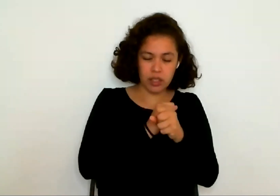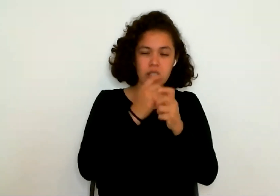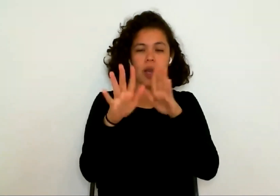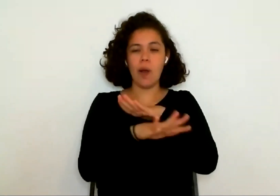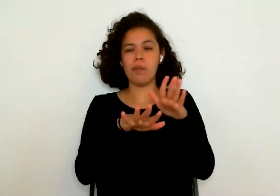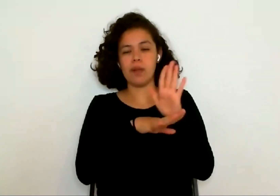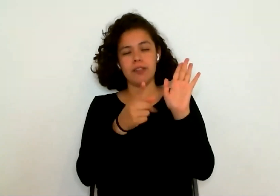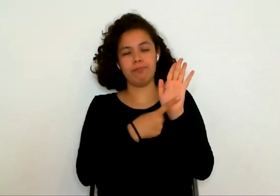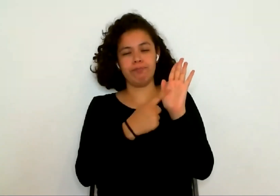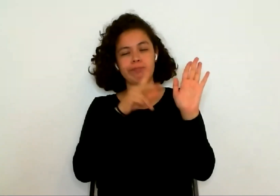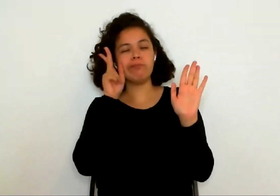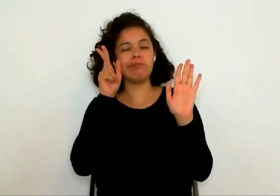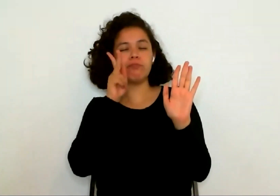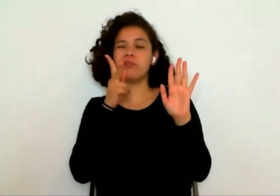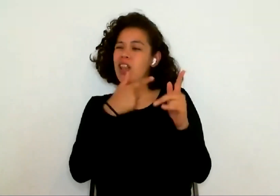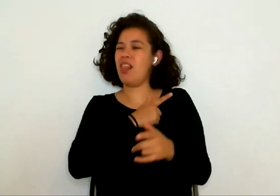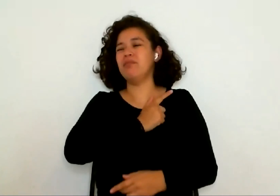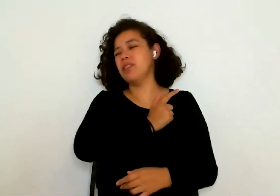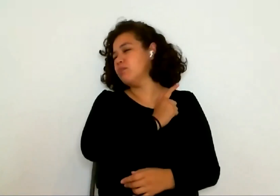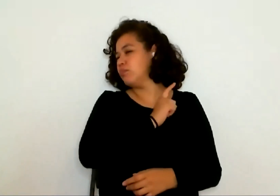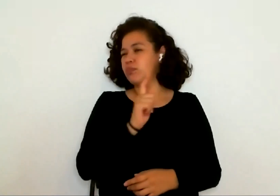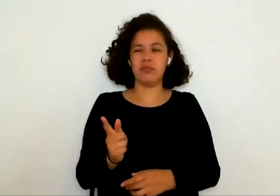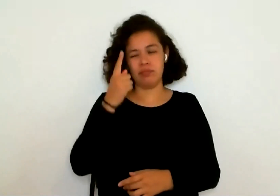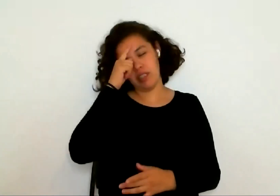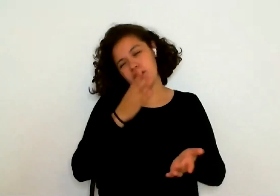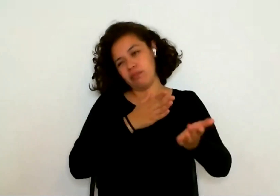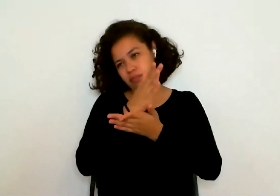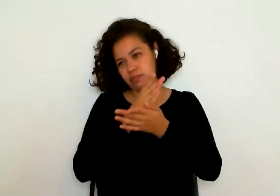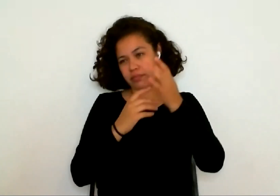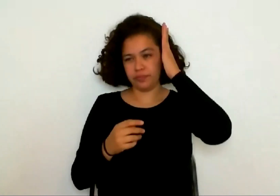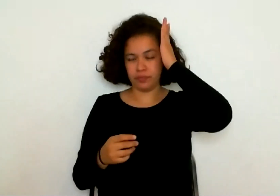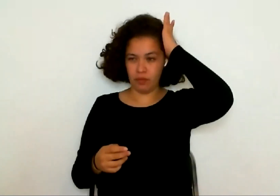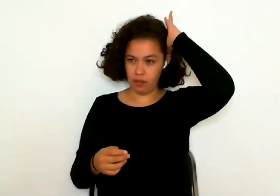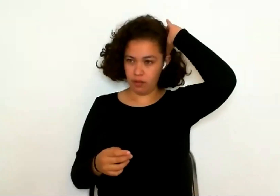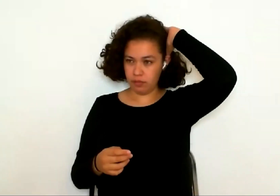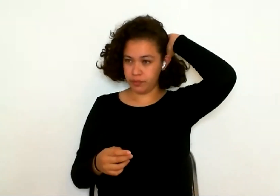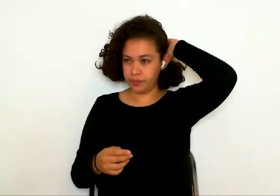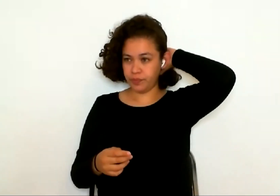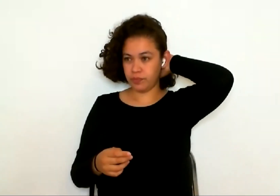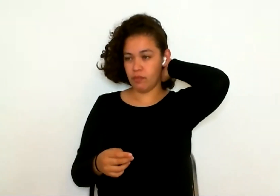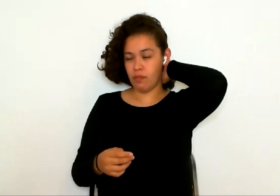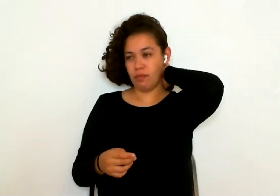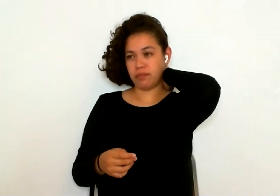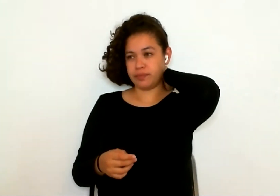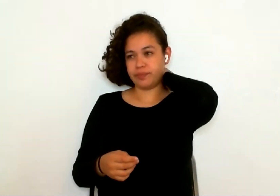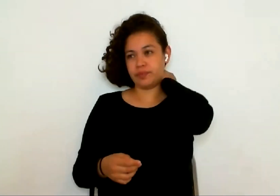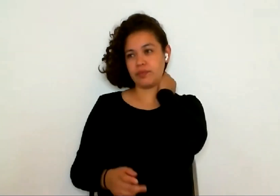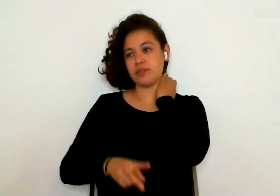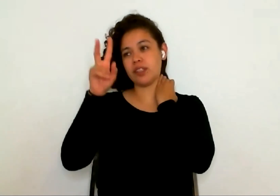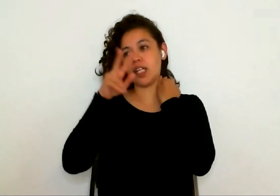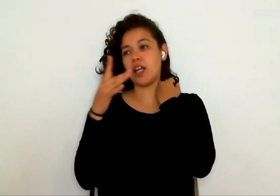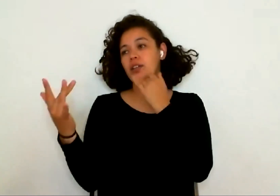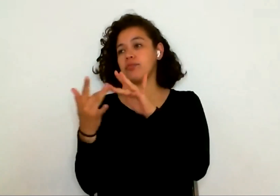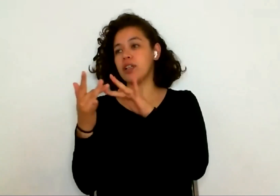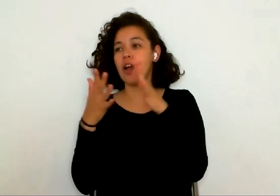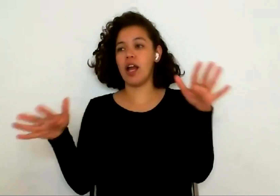gusta tanto, ¿no? Como la parte de la intervención, ¿no? Y el estar en contacto con la realidad y con los